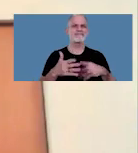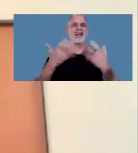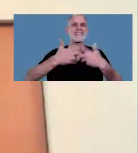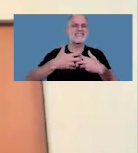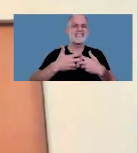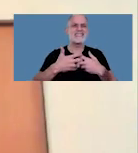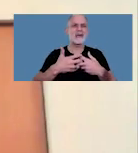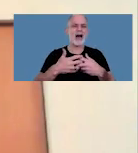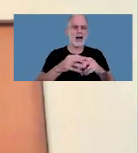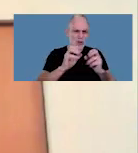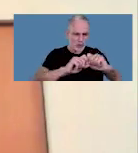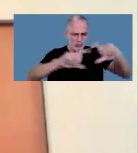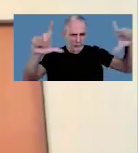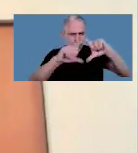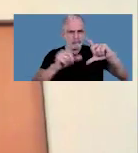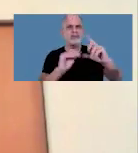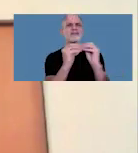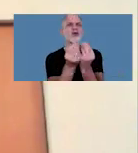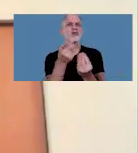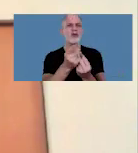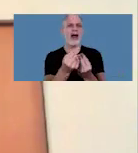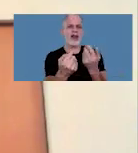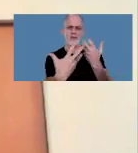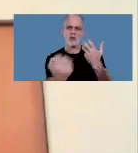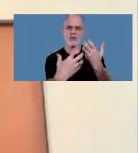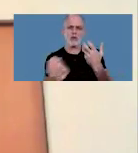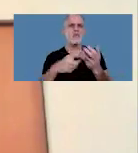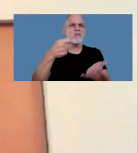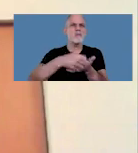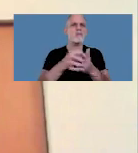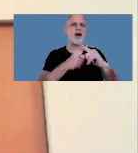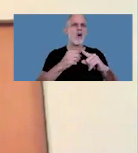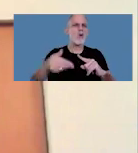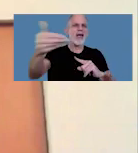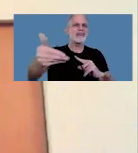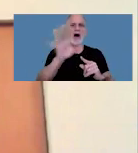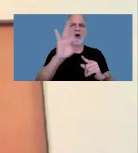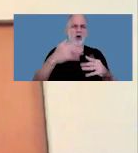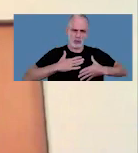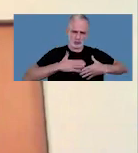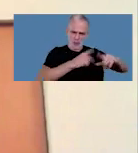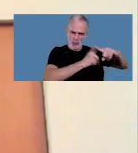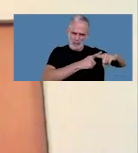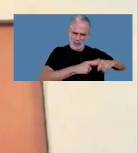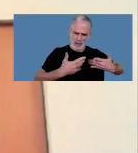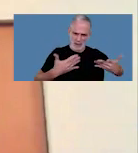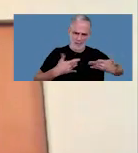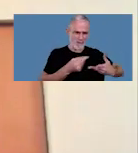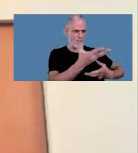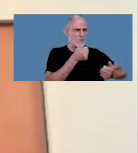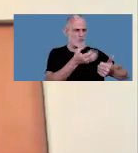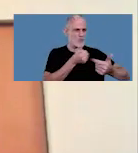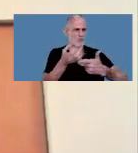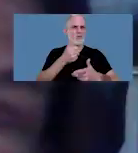te trae el saldo de las retenciones que sirven como pago a cuenta o tenés que llevar una cuenta de lo que te tomaste en ganancias en el